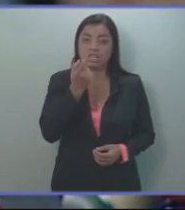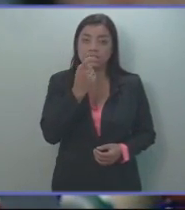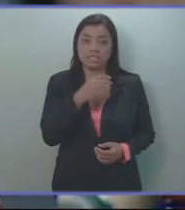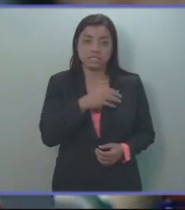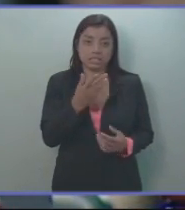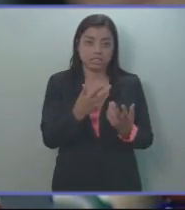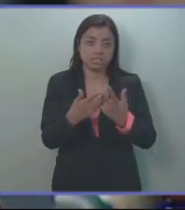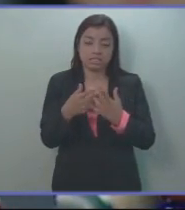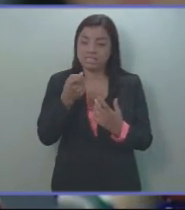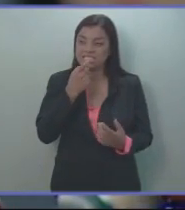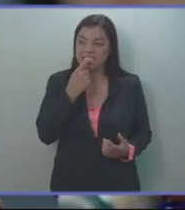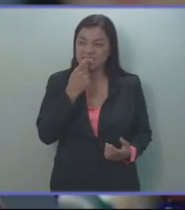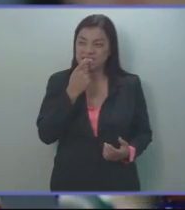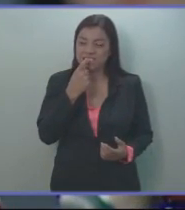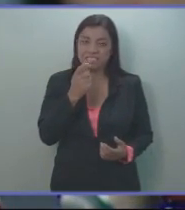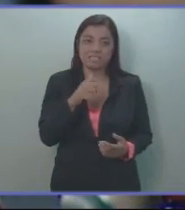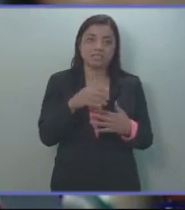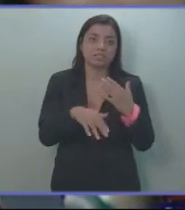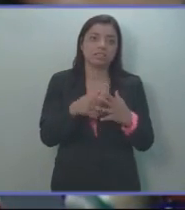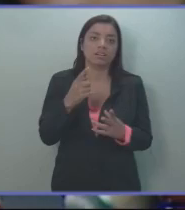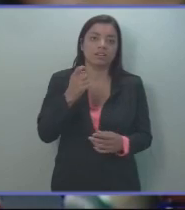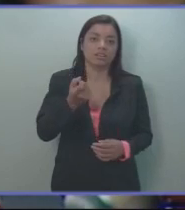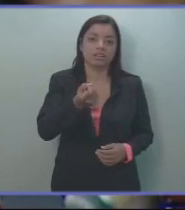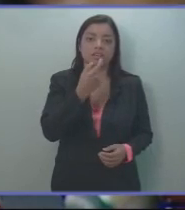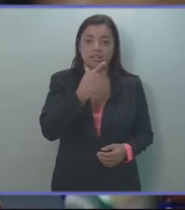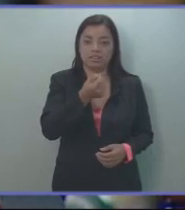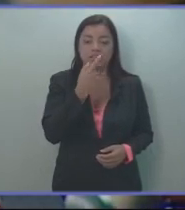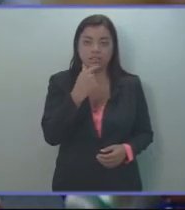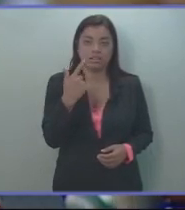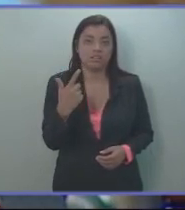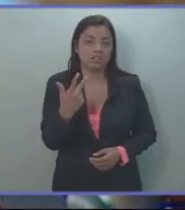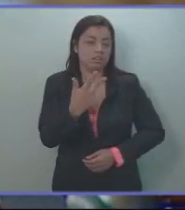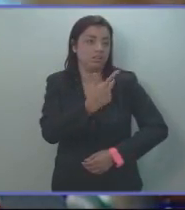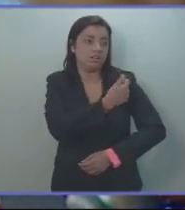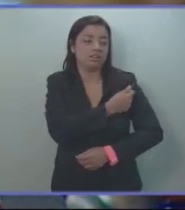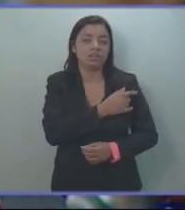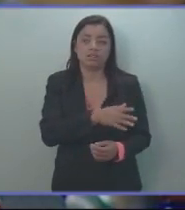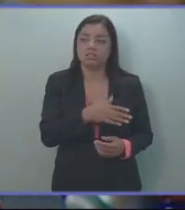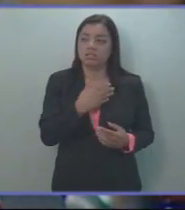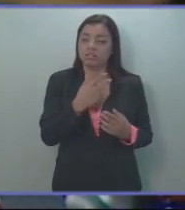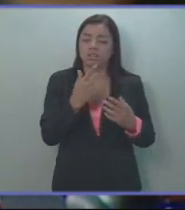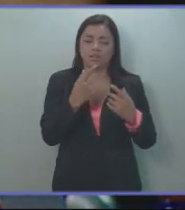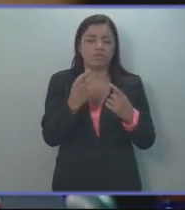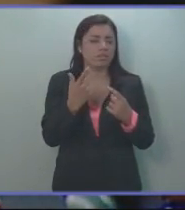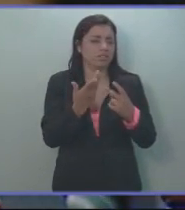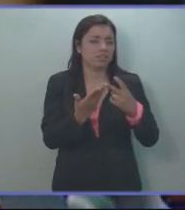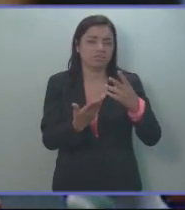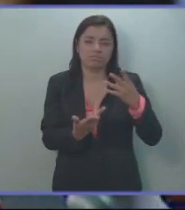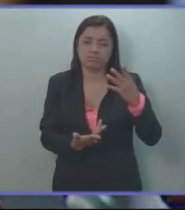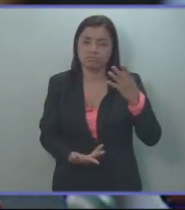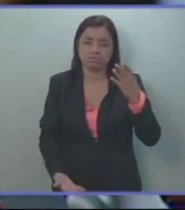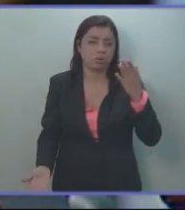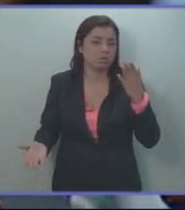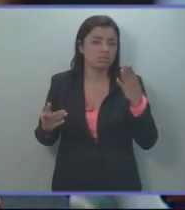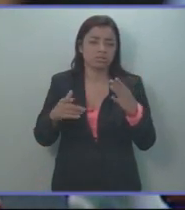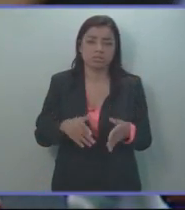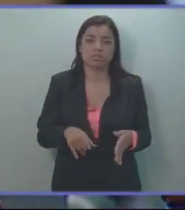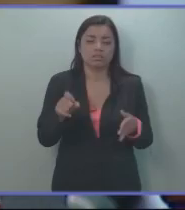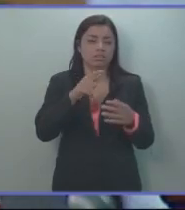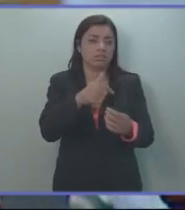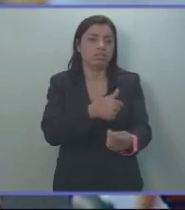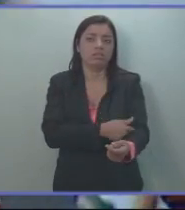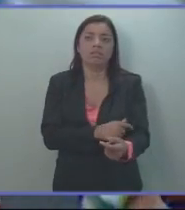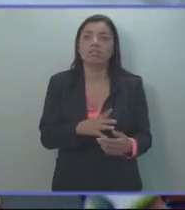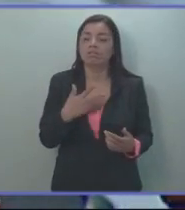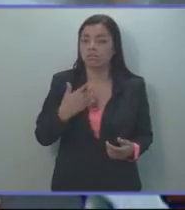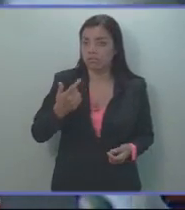falta de medicamentos odontológicos, de anestésicos, falta, en fin, de tantas cosas, como por ejemplo